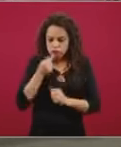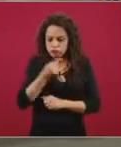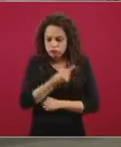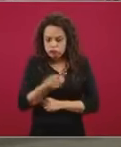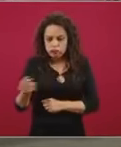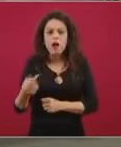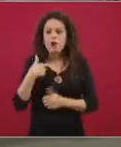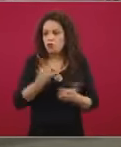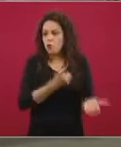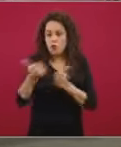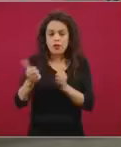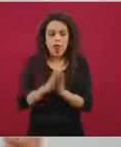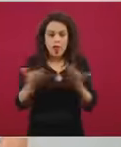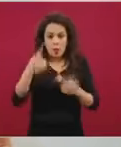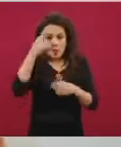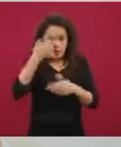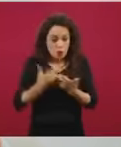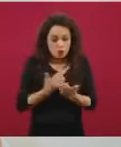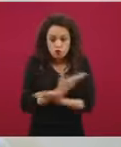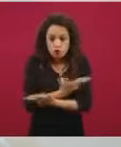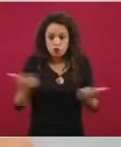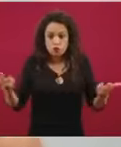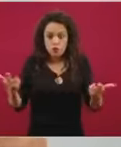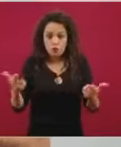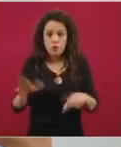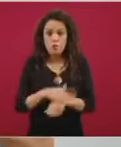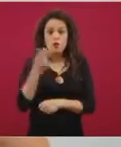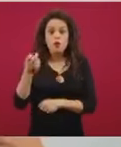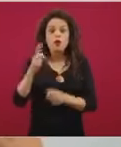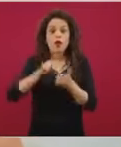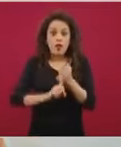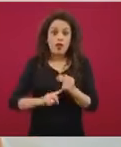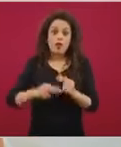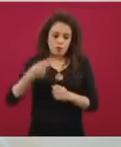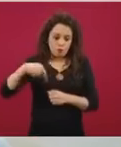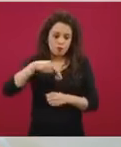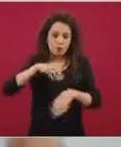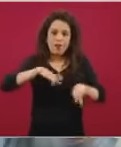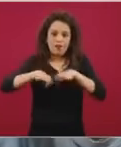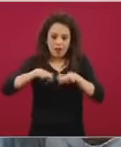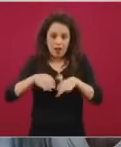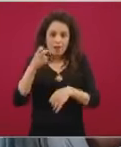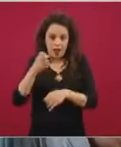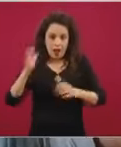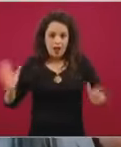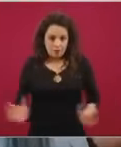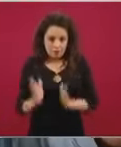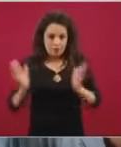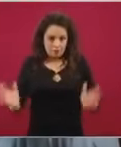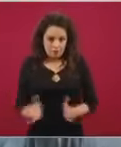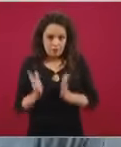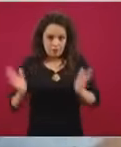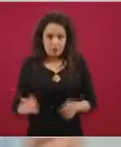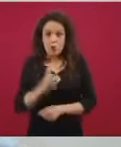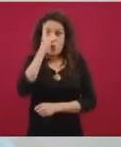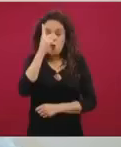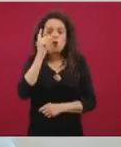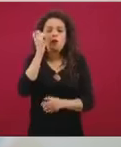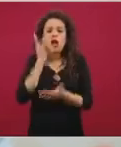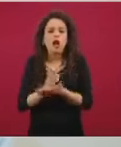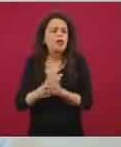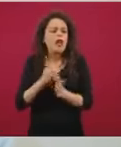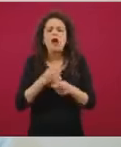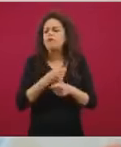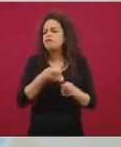para regalar, porque era parte del trabajo que íbamos a hacer, y con promotores de la lectura, no nada más volantear libros por volantear y